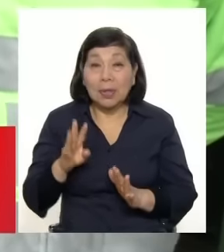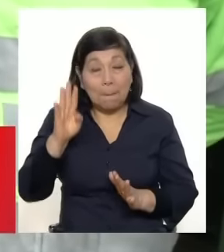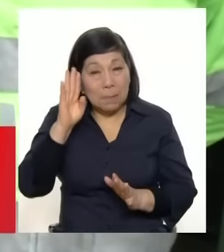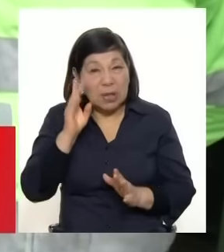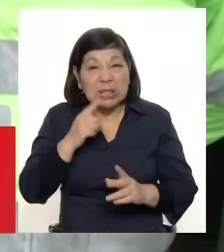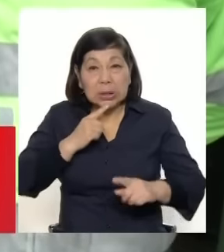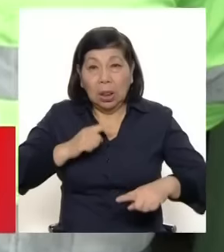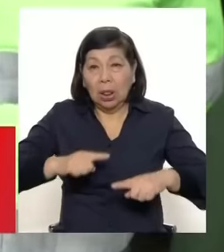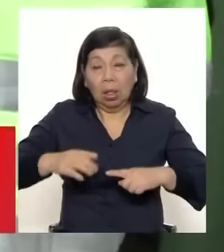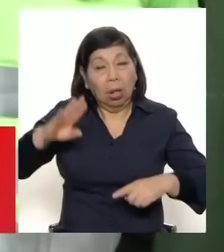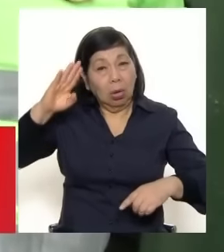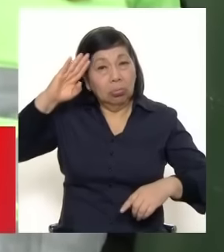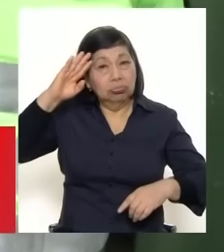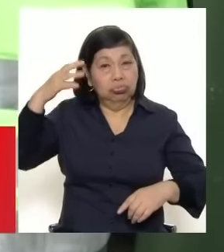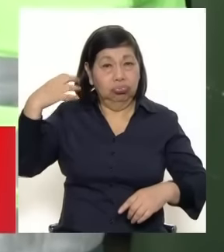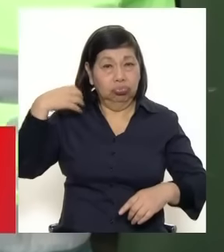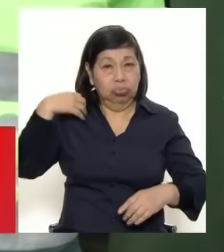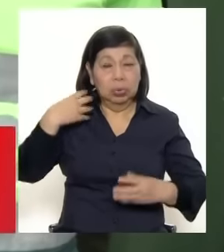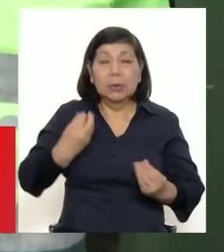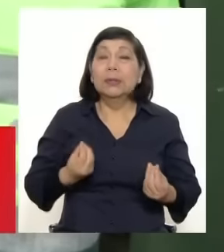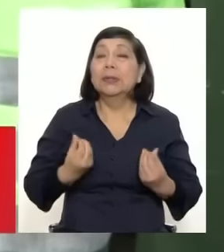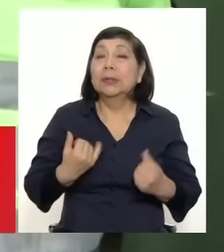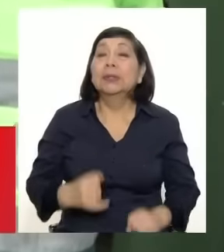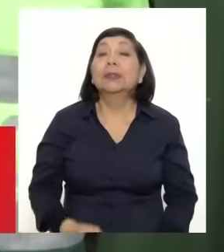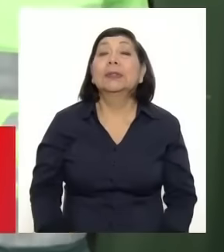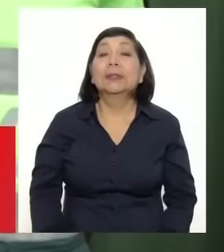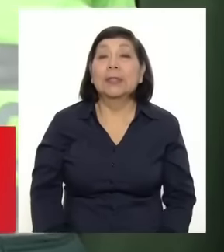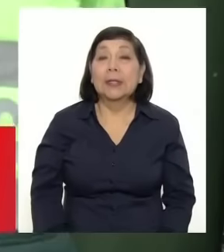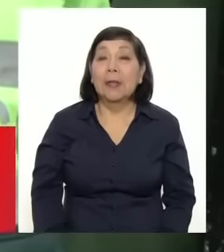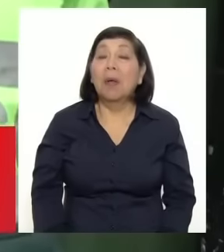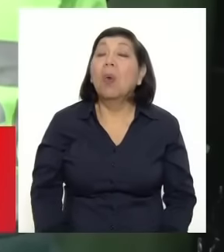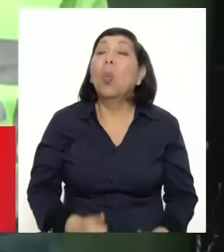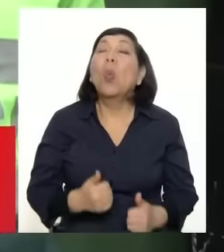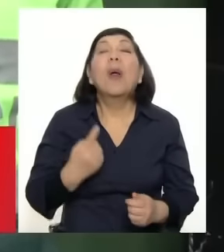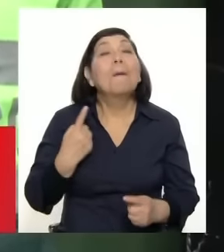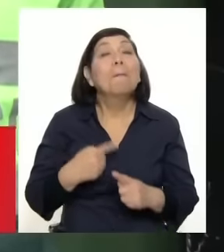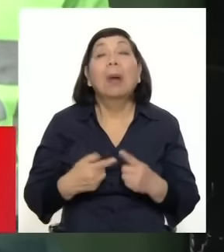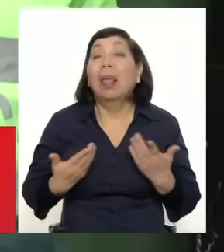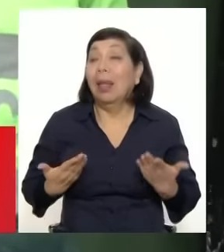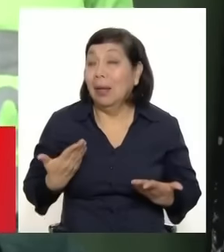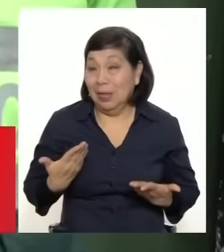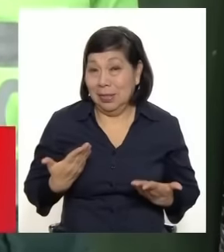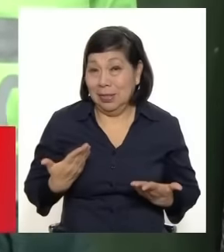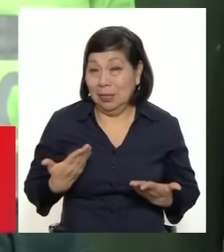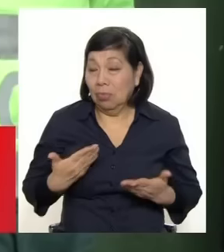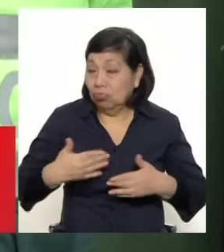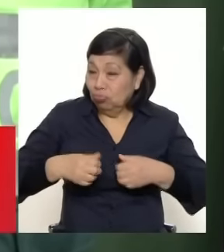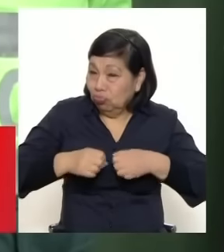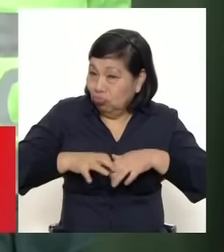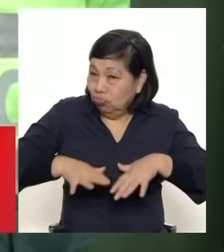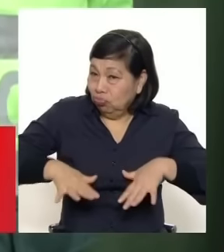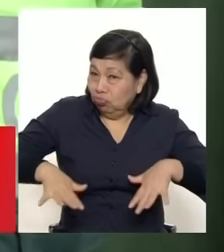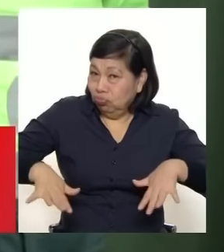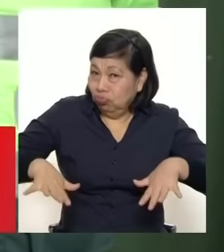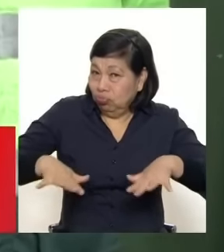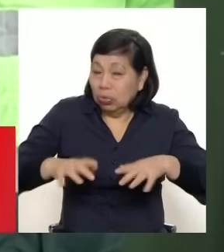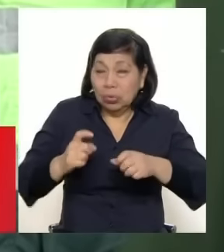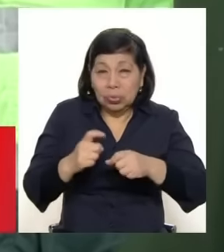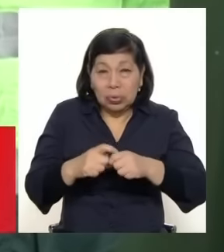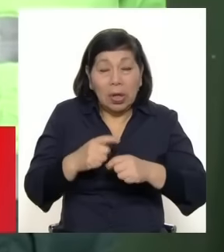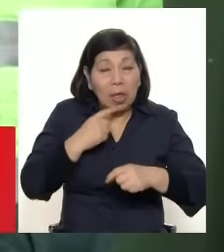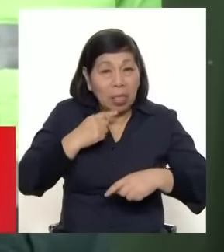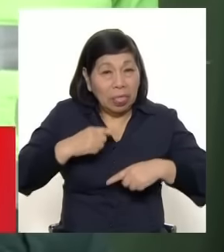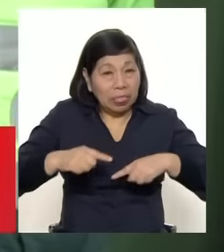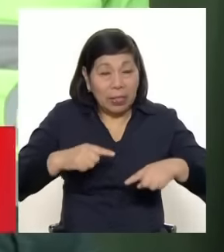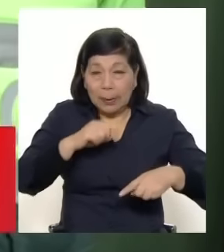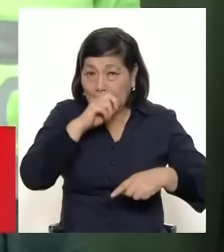al mando de un coronel y dos jefes, comandantes, jefes operativos. ¿Cuál es la finalidad? De que confluyan todas las carpetas fiscales, todas las